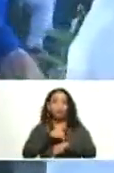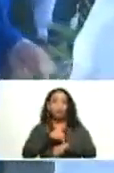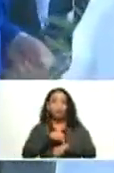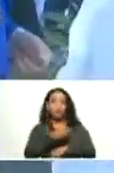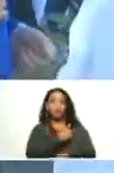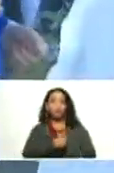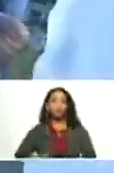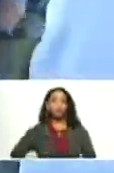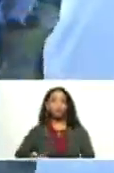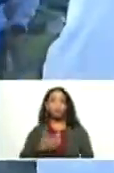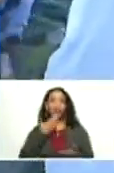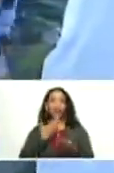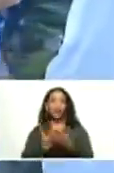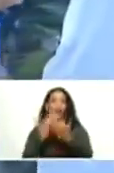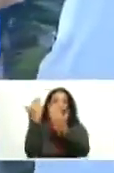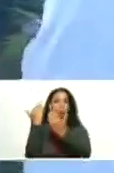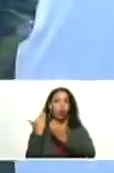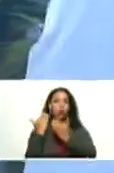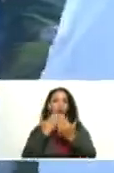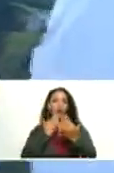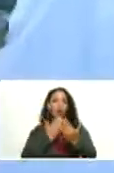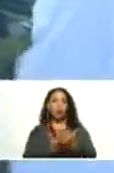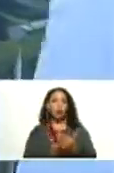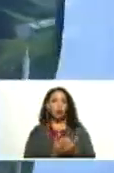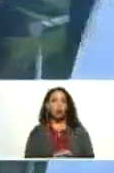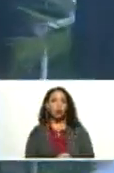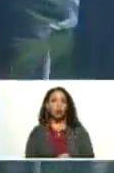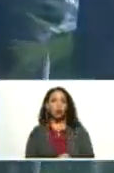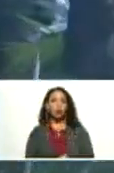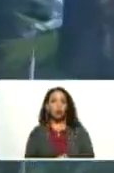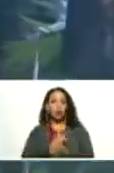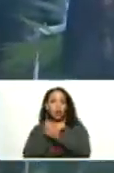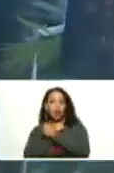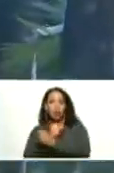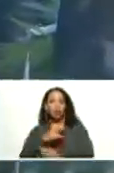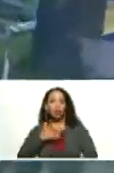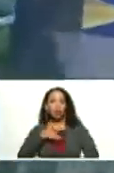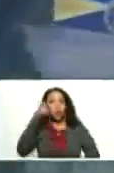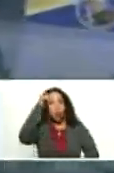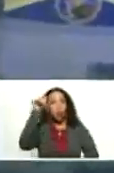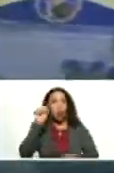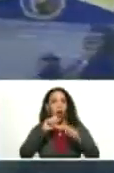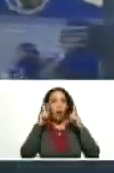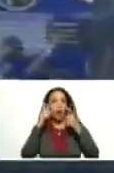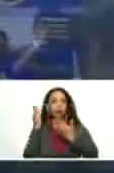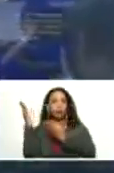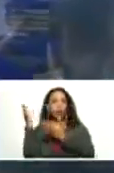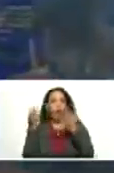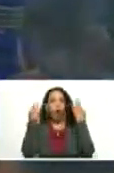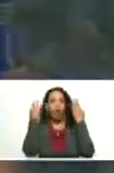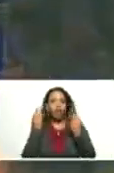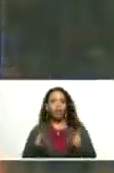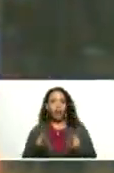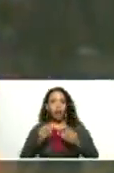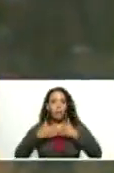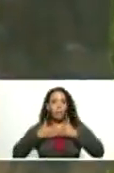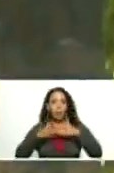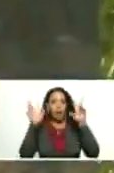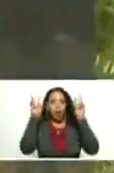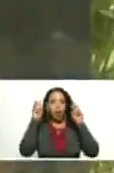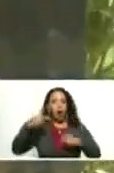presidente, gracias a su apoyo, gracias a ese amor que usted siente por el pueblo de La Guaira, queda ya oficialmente pues inaugurada esta